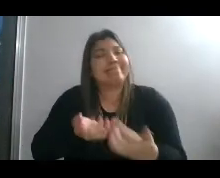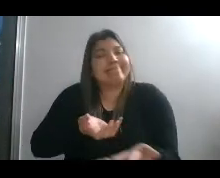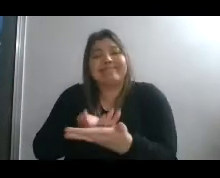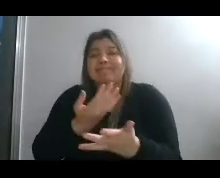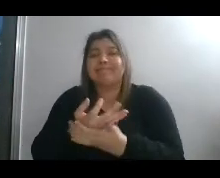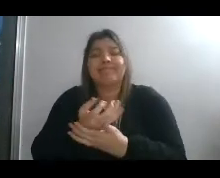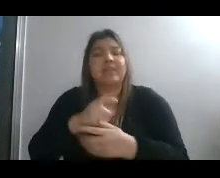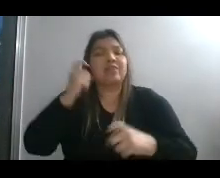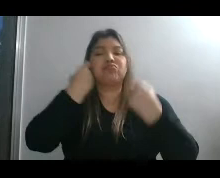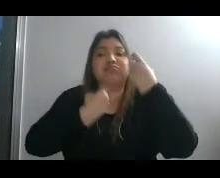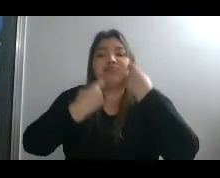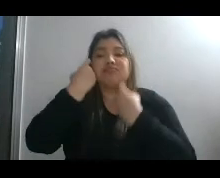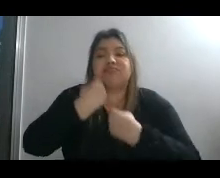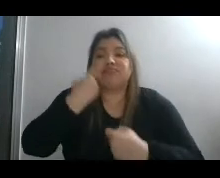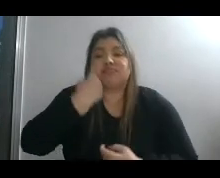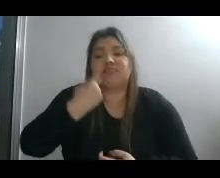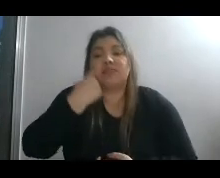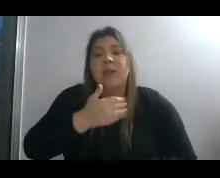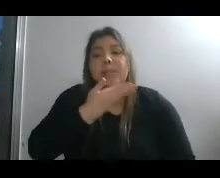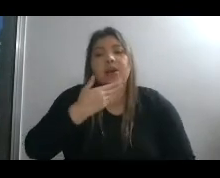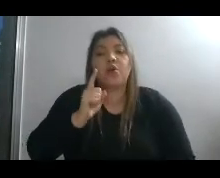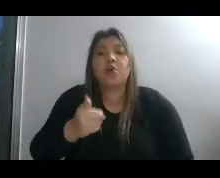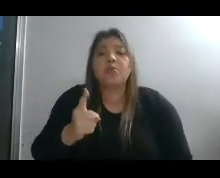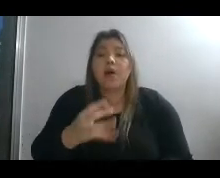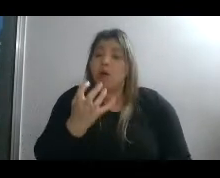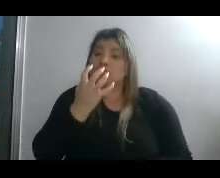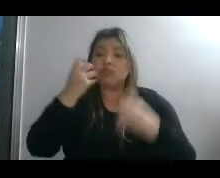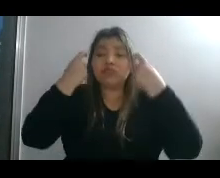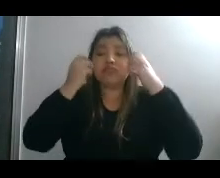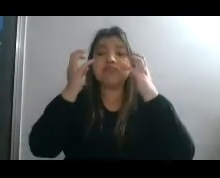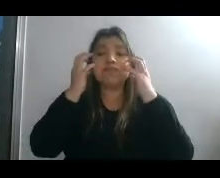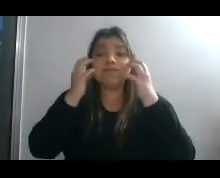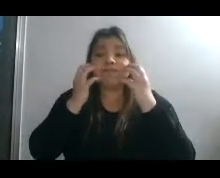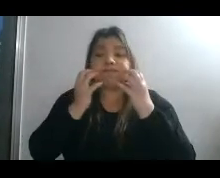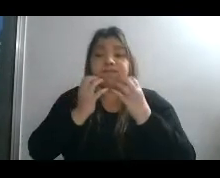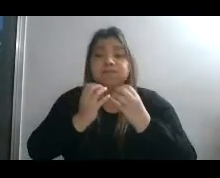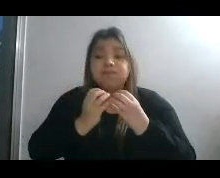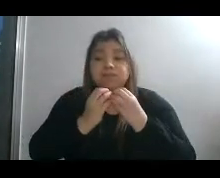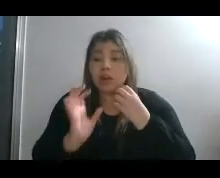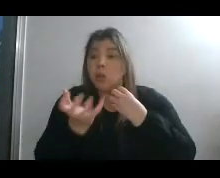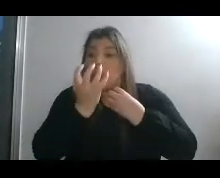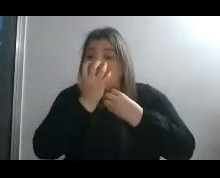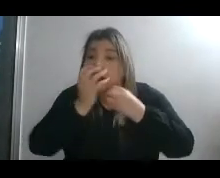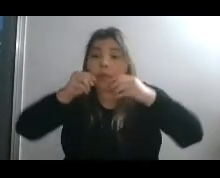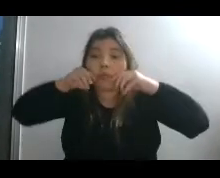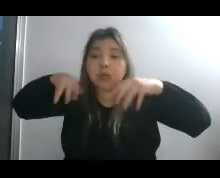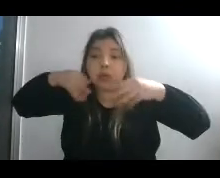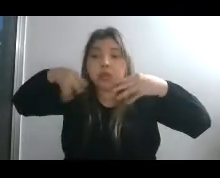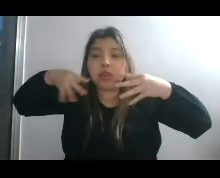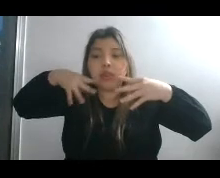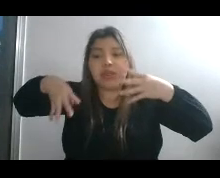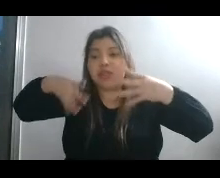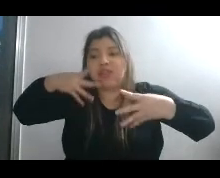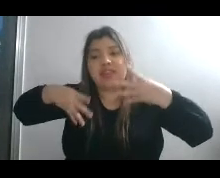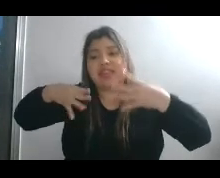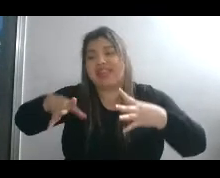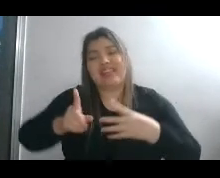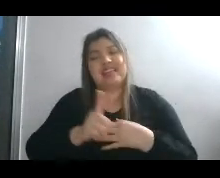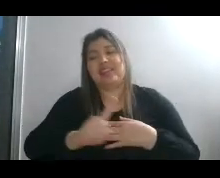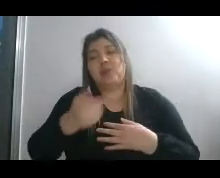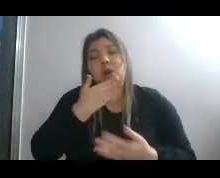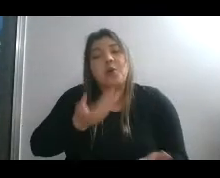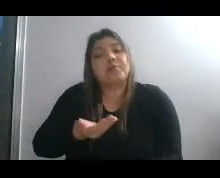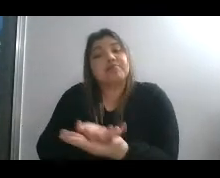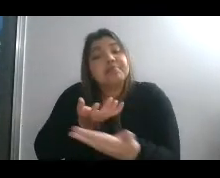me permite que haga un buen sello facial. Entonces, muy juiciositos mañana a rasurarse la carita para que se puedan poner muy bien su